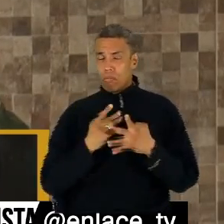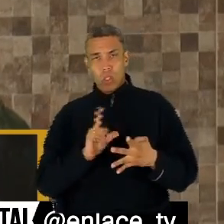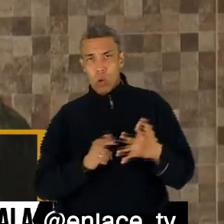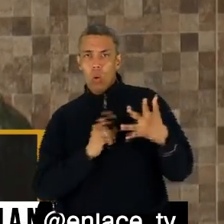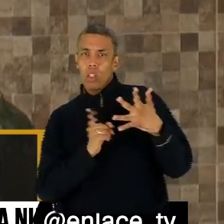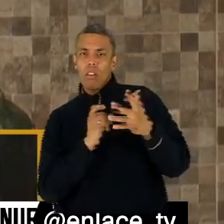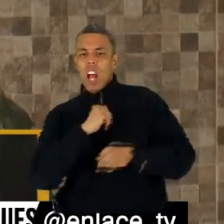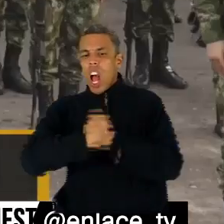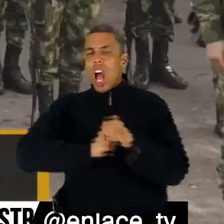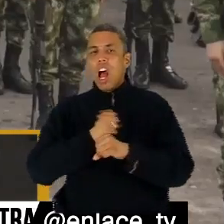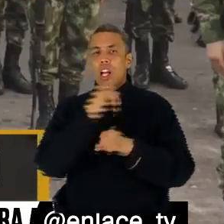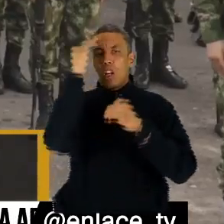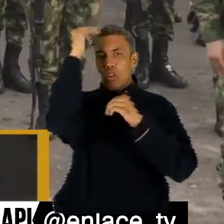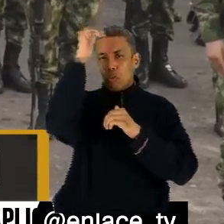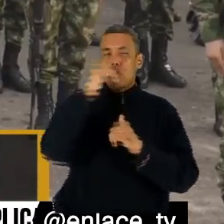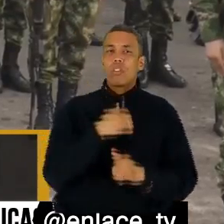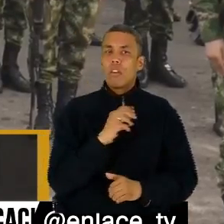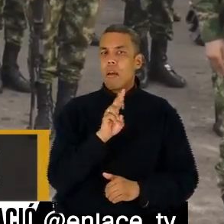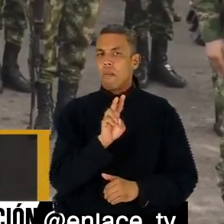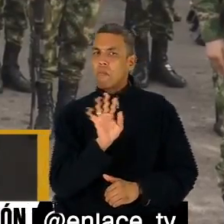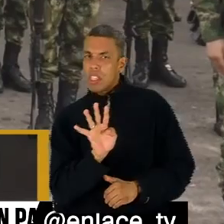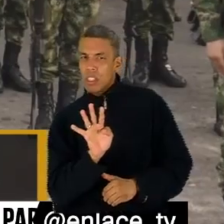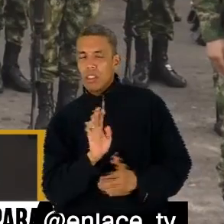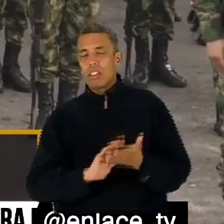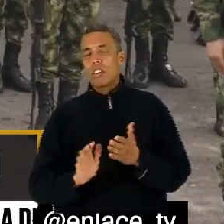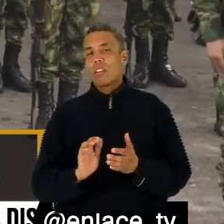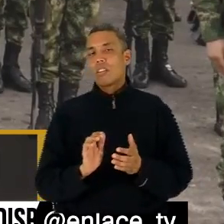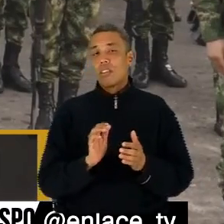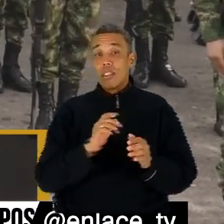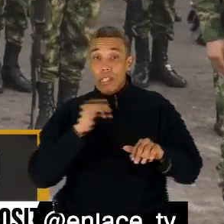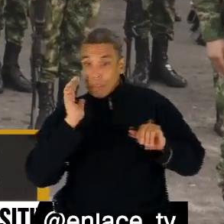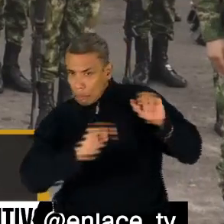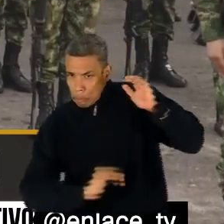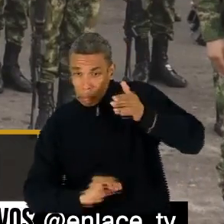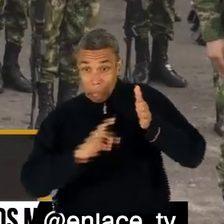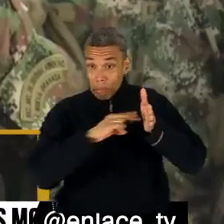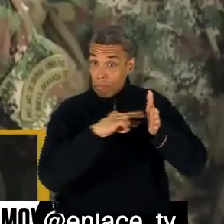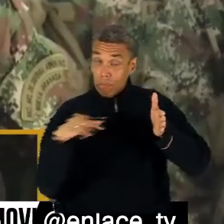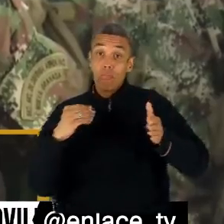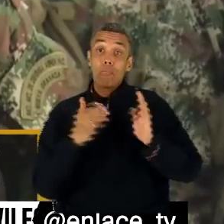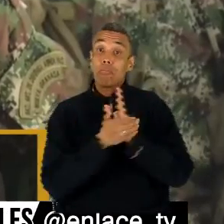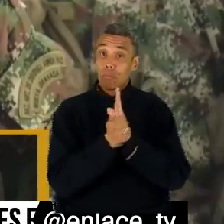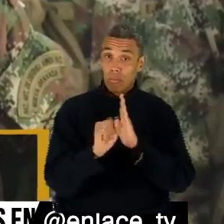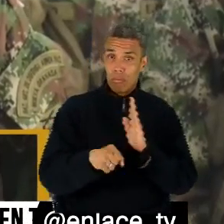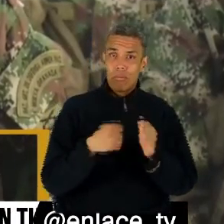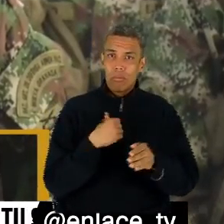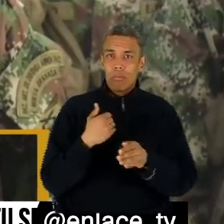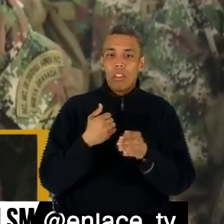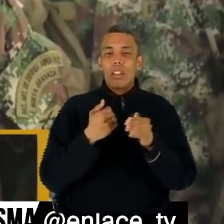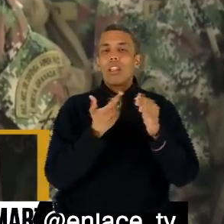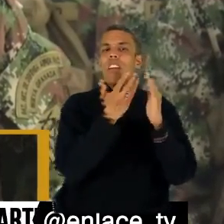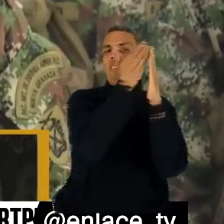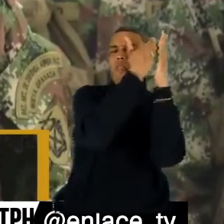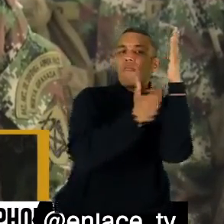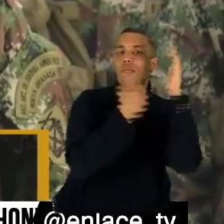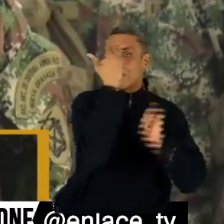años y medio, debe saber nadar, tiene que haber presentado las pruebas de IFES, el promedio que se les pide es de